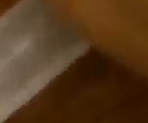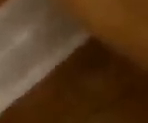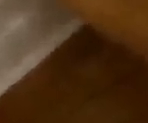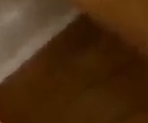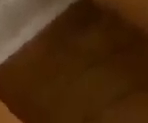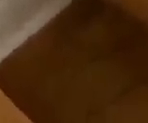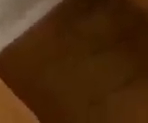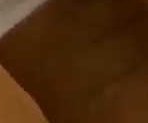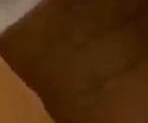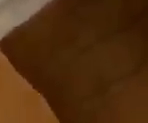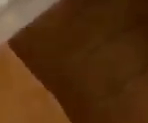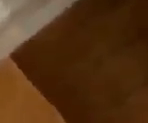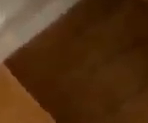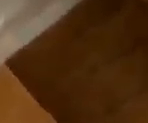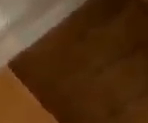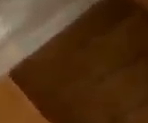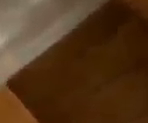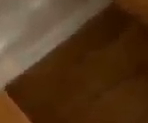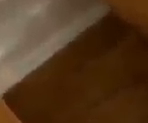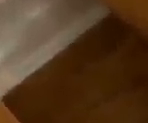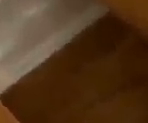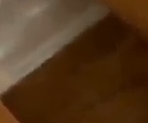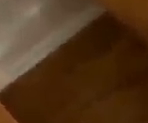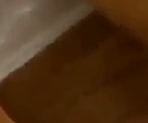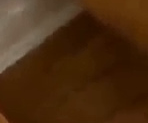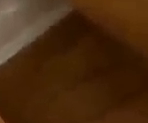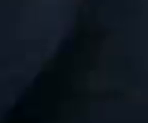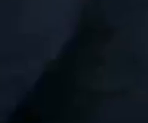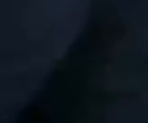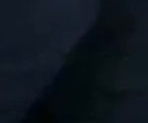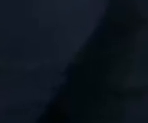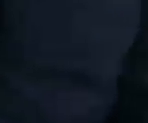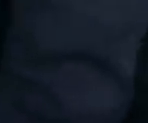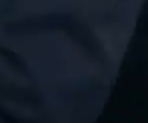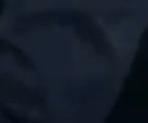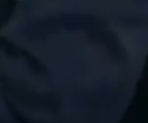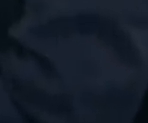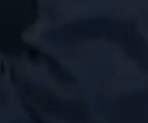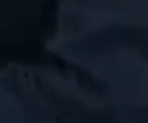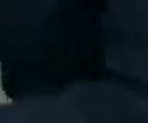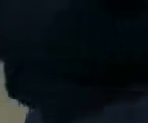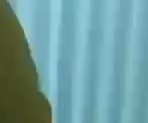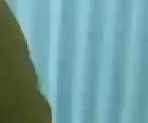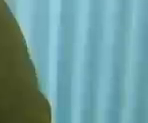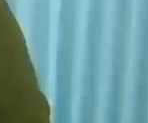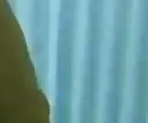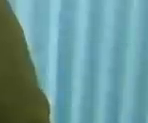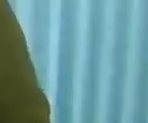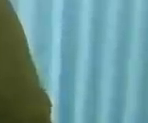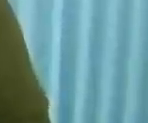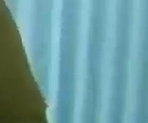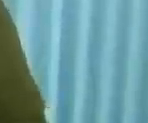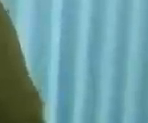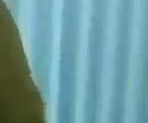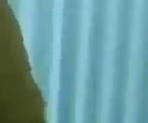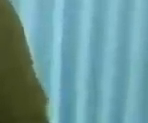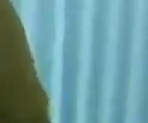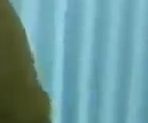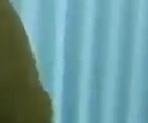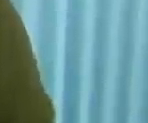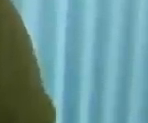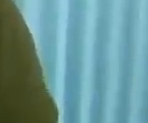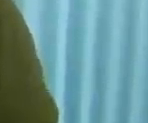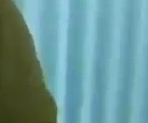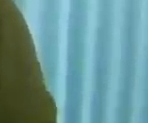necesitamos volver a la vida, volver a encontrar. Que vacunemos a los niños, que los padres